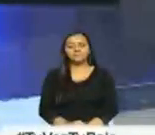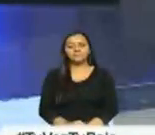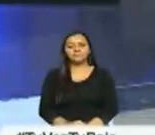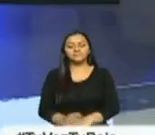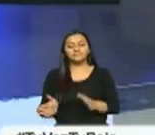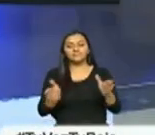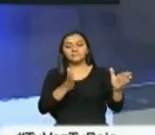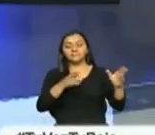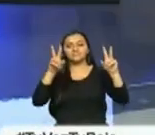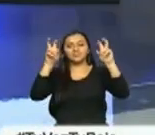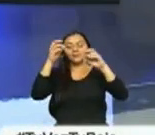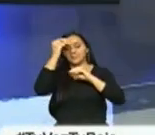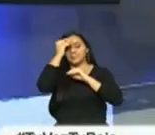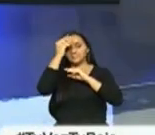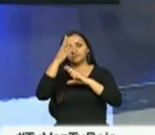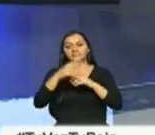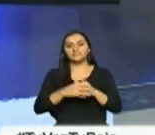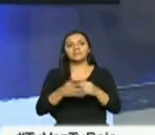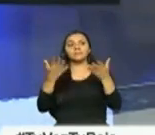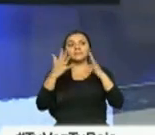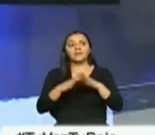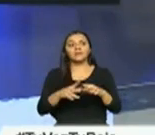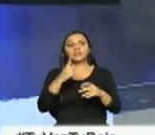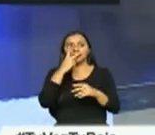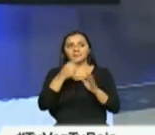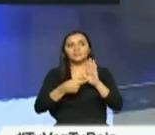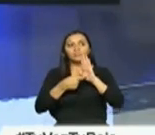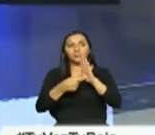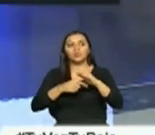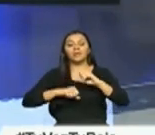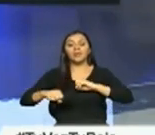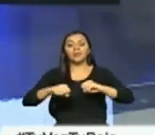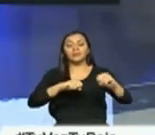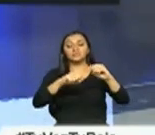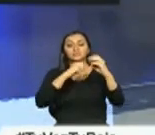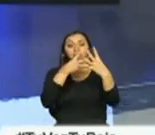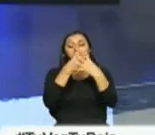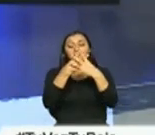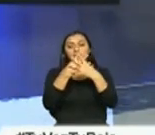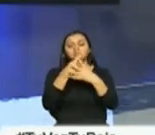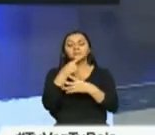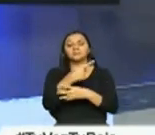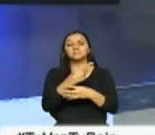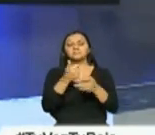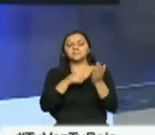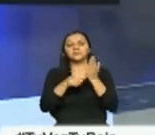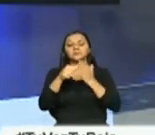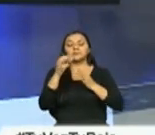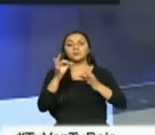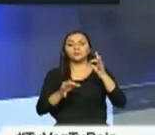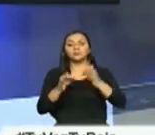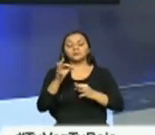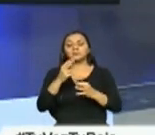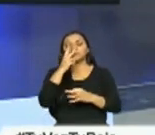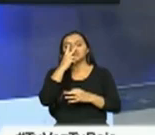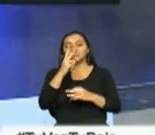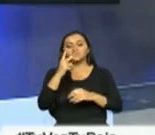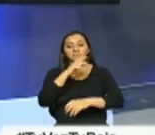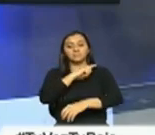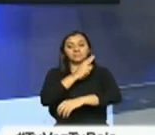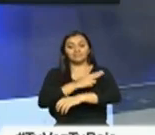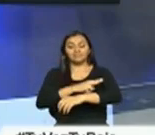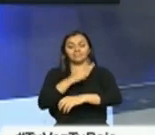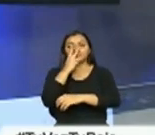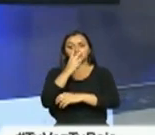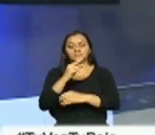En otro tema le contamos que como parte integral del modelo de gestión penitenciaria, el Ministerio de Justicia, Derechos Humanos y Cultos puso